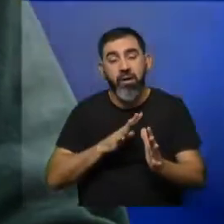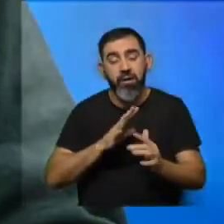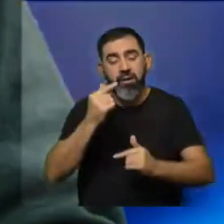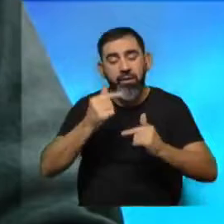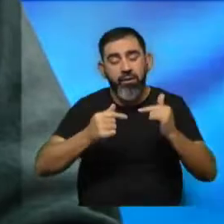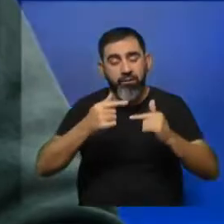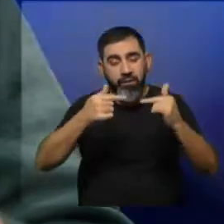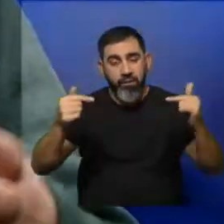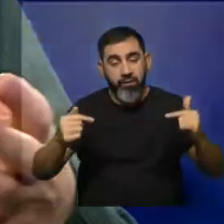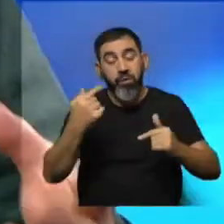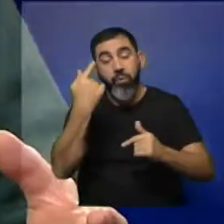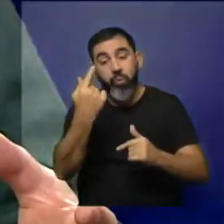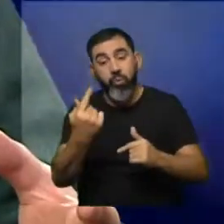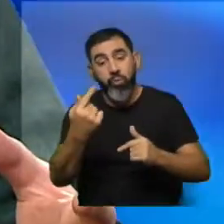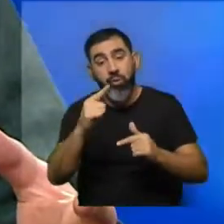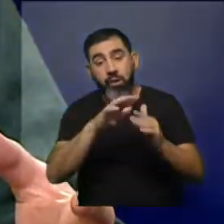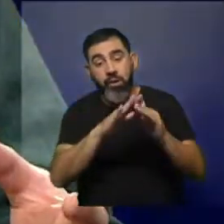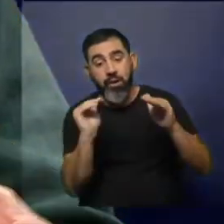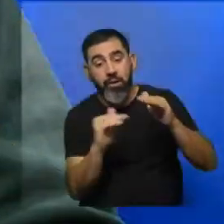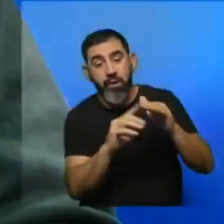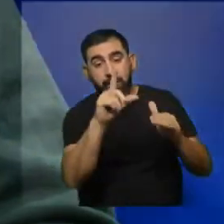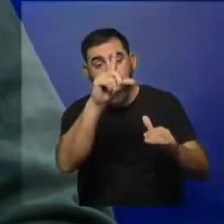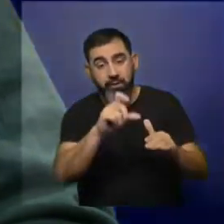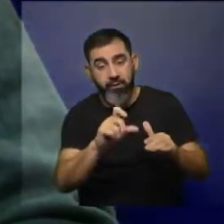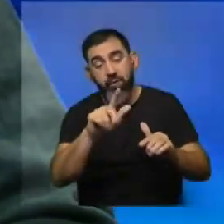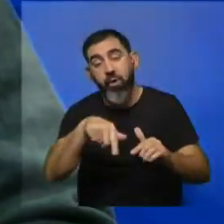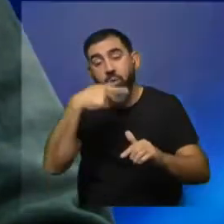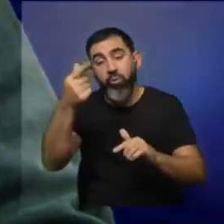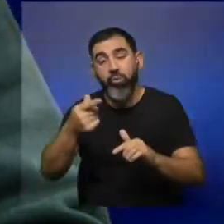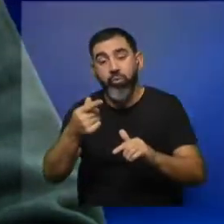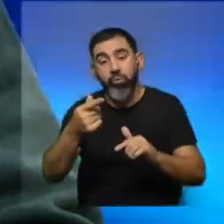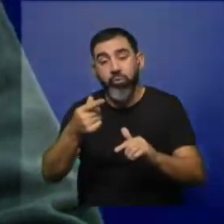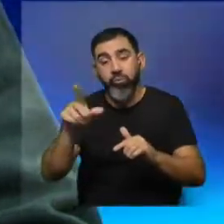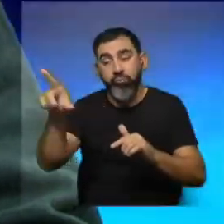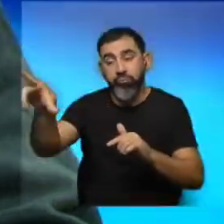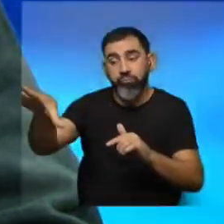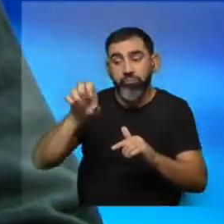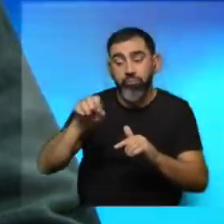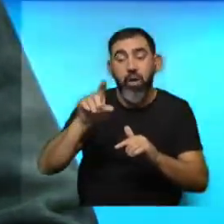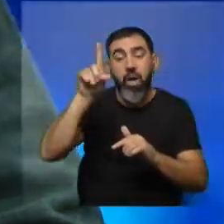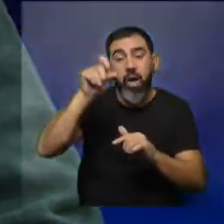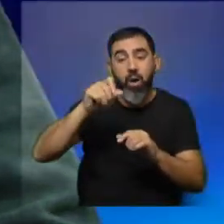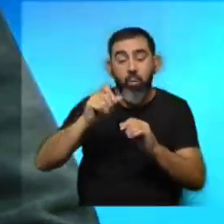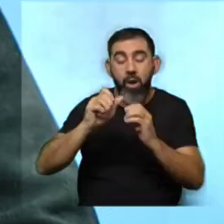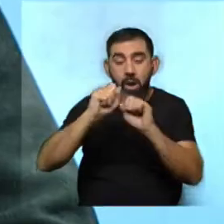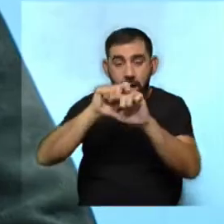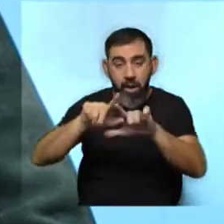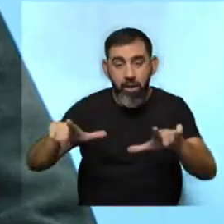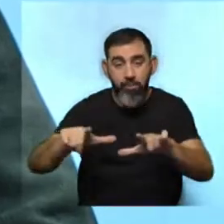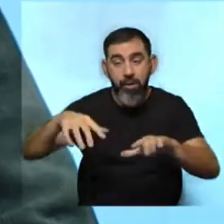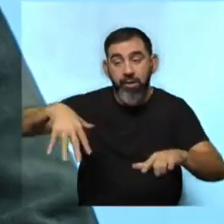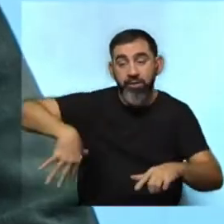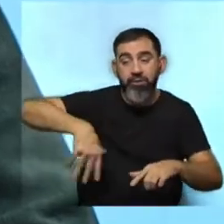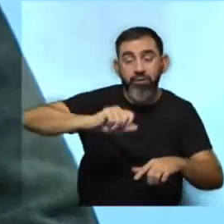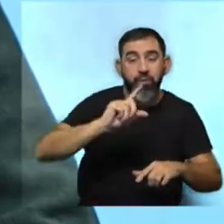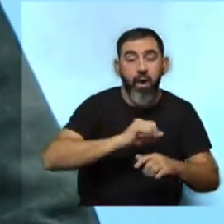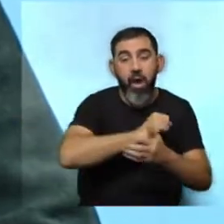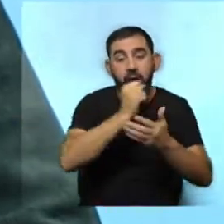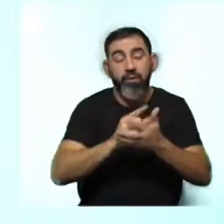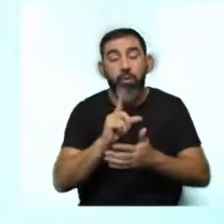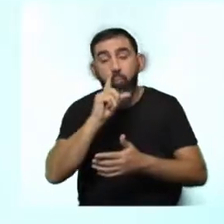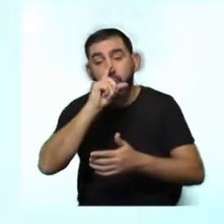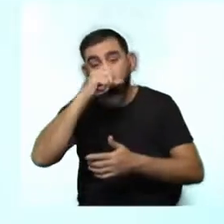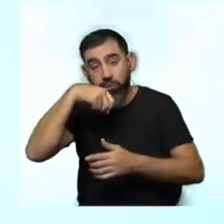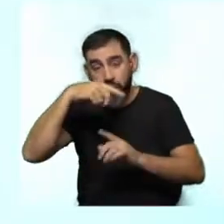componentes. Uno es la reserva de agua, otro es la captación y tratamiento del agua, el transporte a Montevideo, que no es poca cosa,